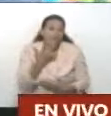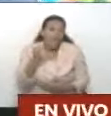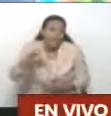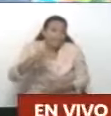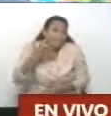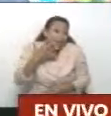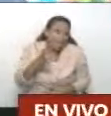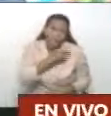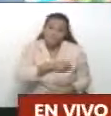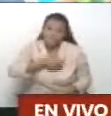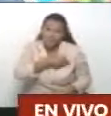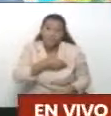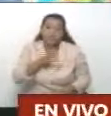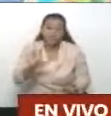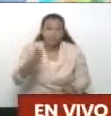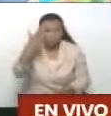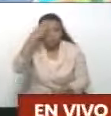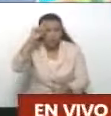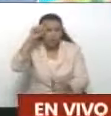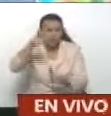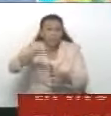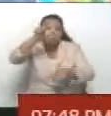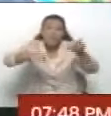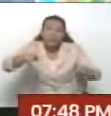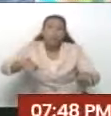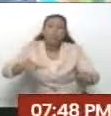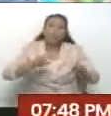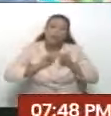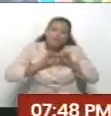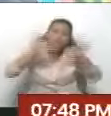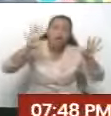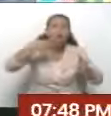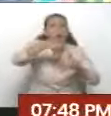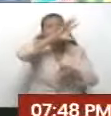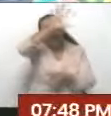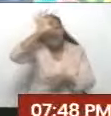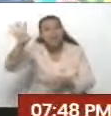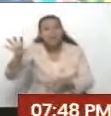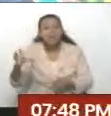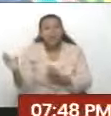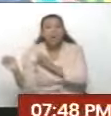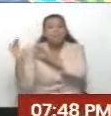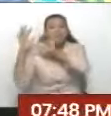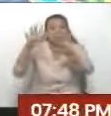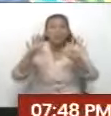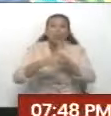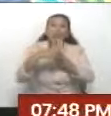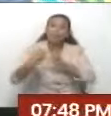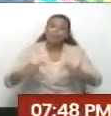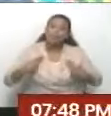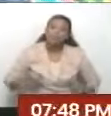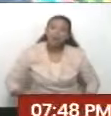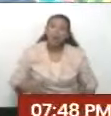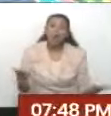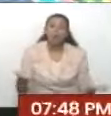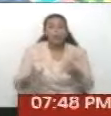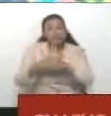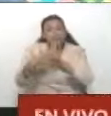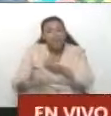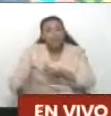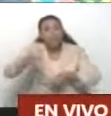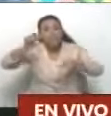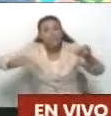esta misión va en razón de ello, yo puedo decir que la migración es un derecho humano, es un derecho que tiene